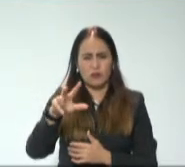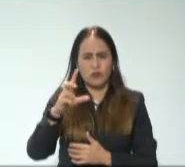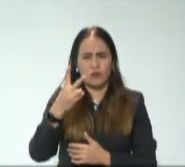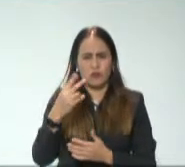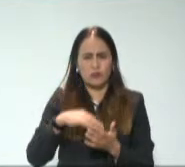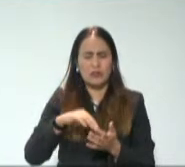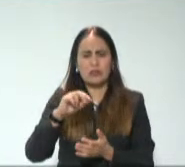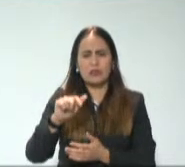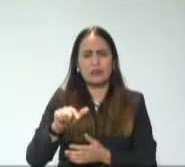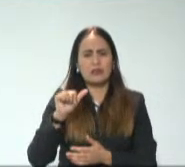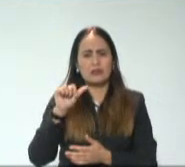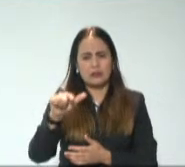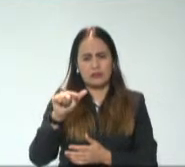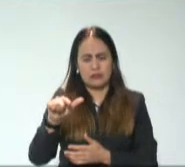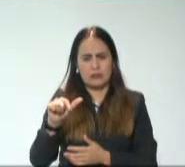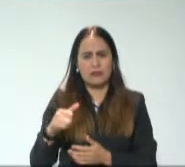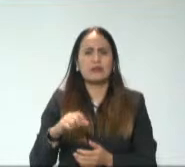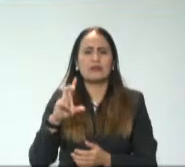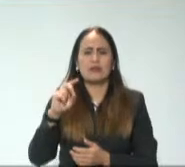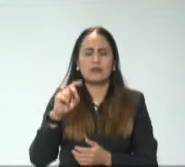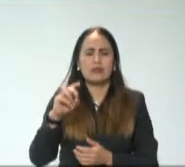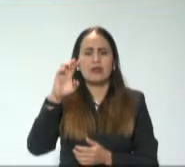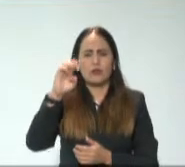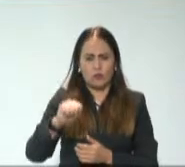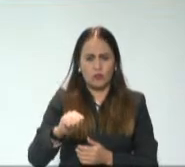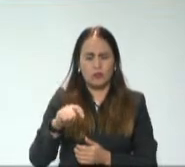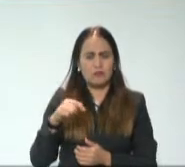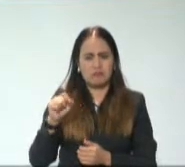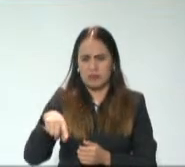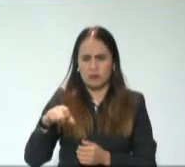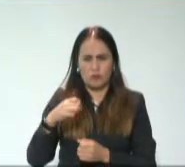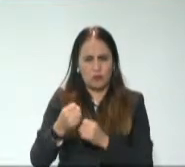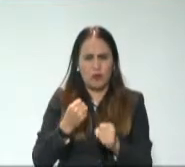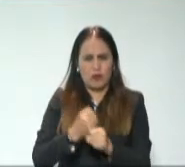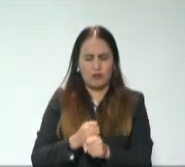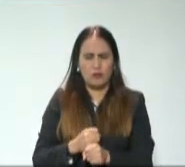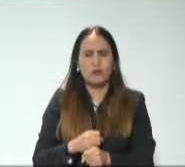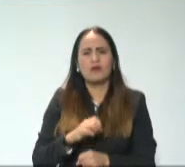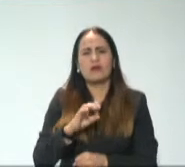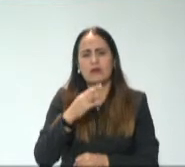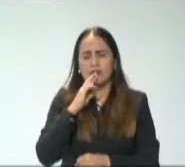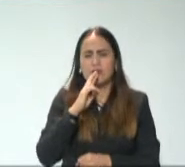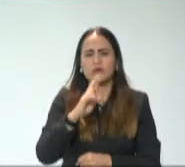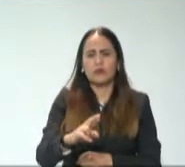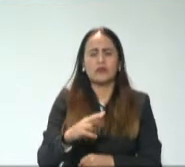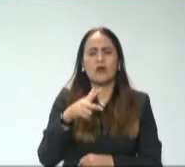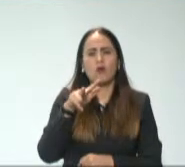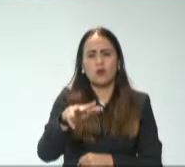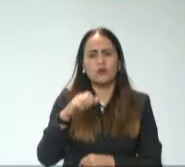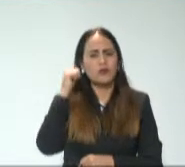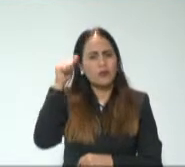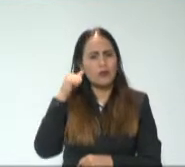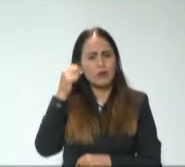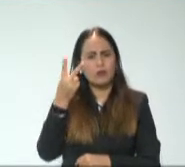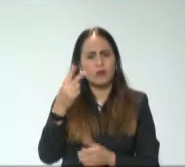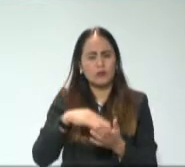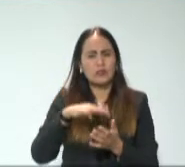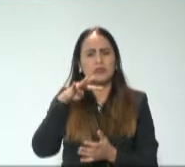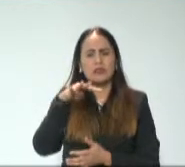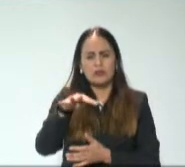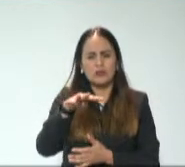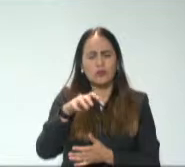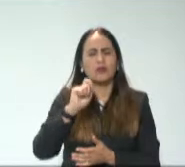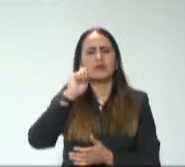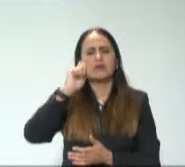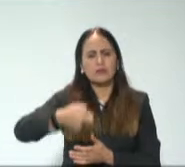y 39 de ese año resueltas en sesiones del 8 de abril del 2019 se dispuso que al